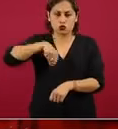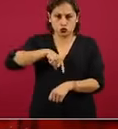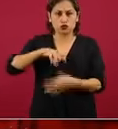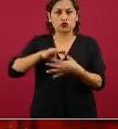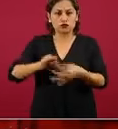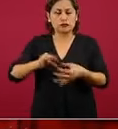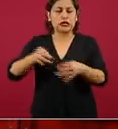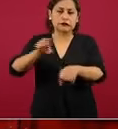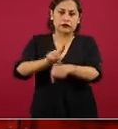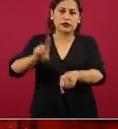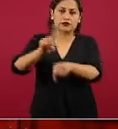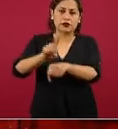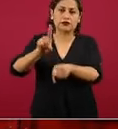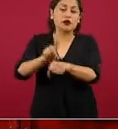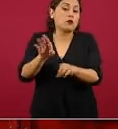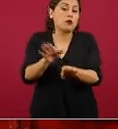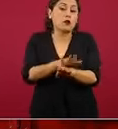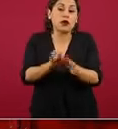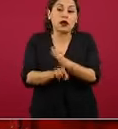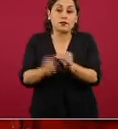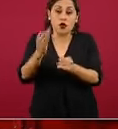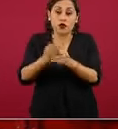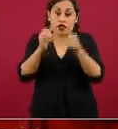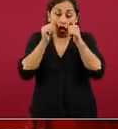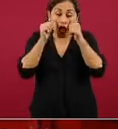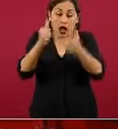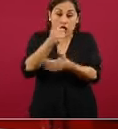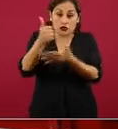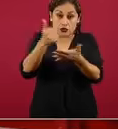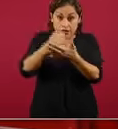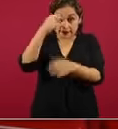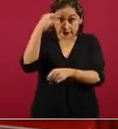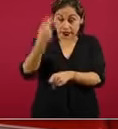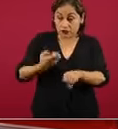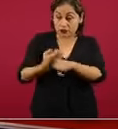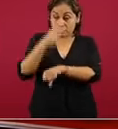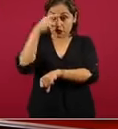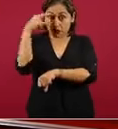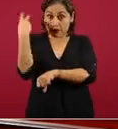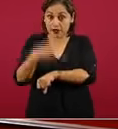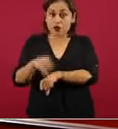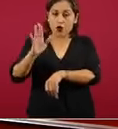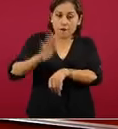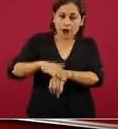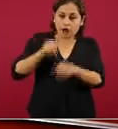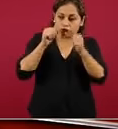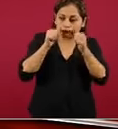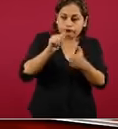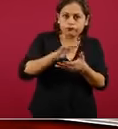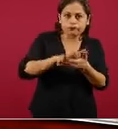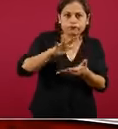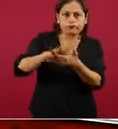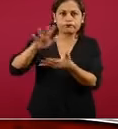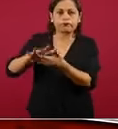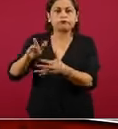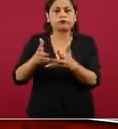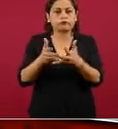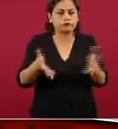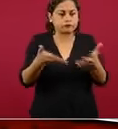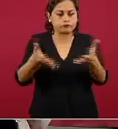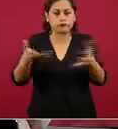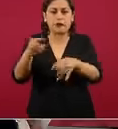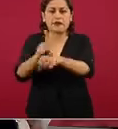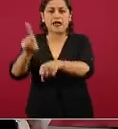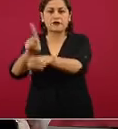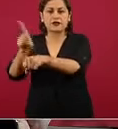de la Ciudad de México, juntando también la zona conurbada del Estado de México, se hace un ejercicio diario de expansión